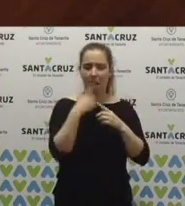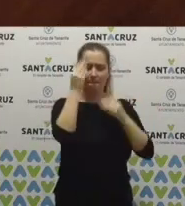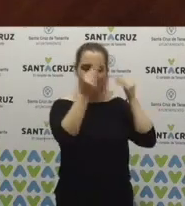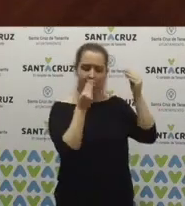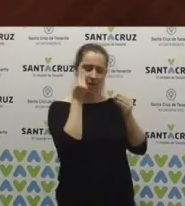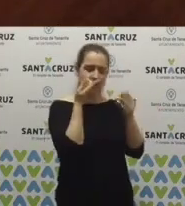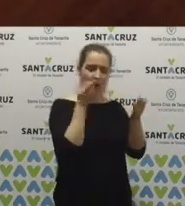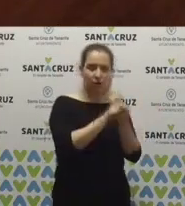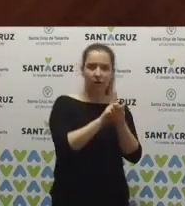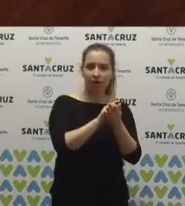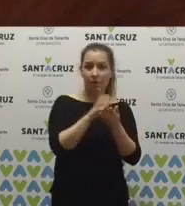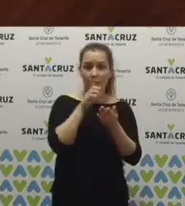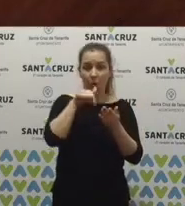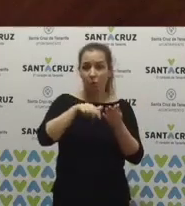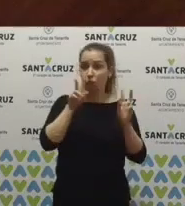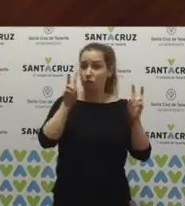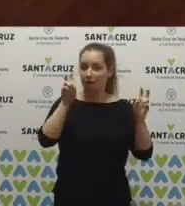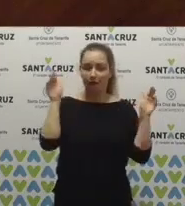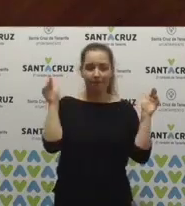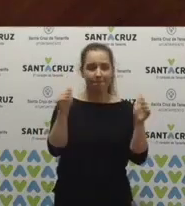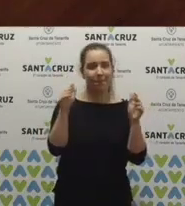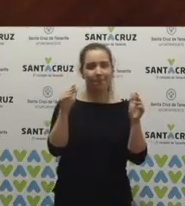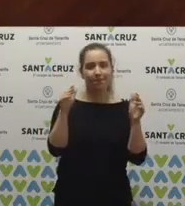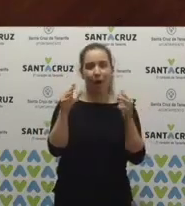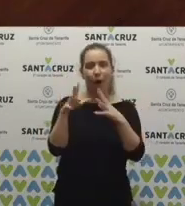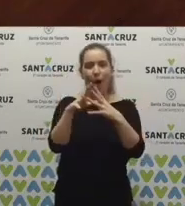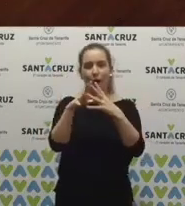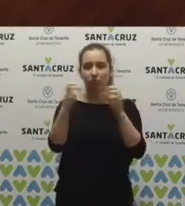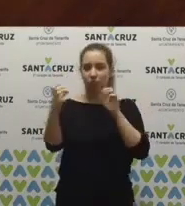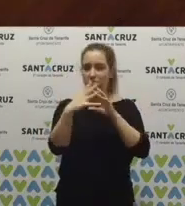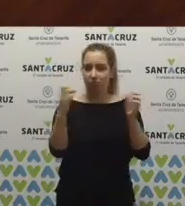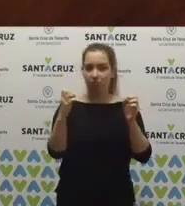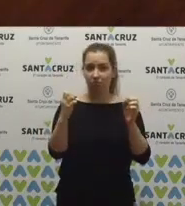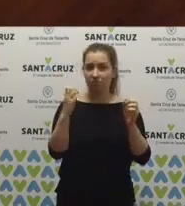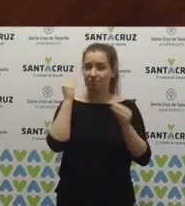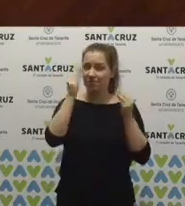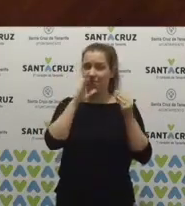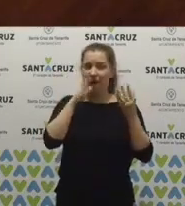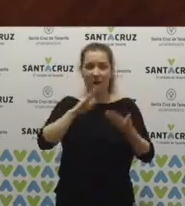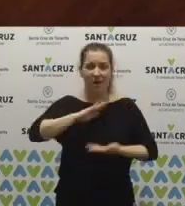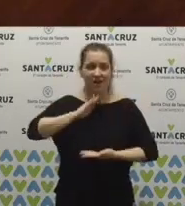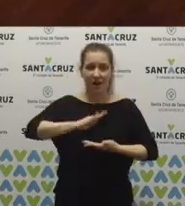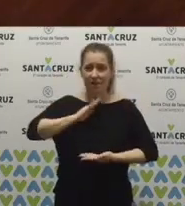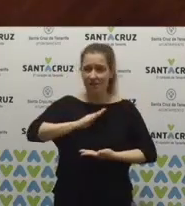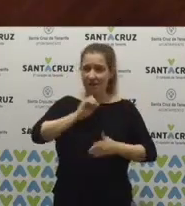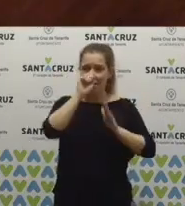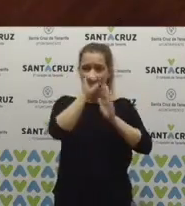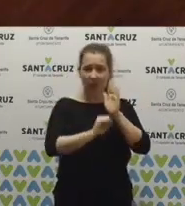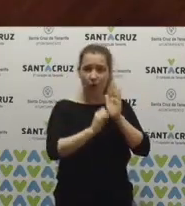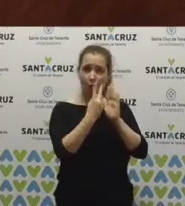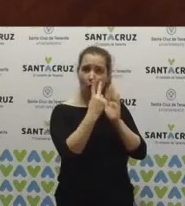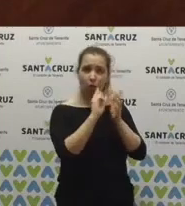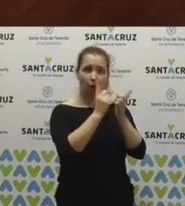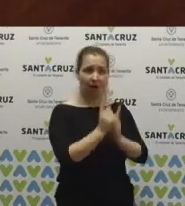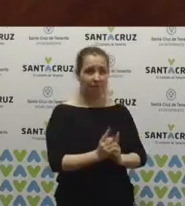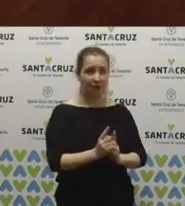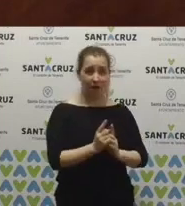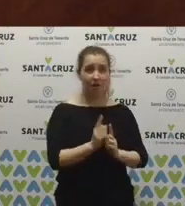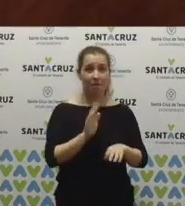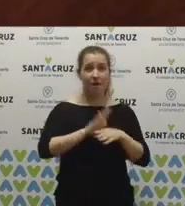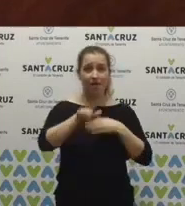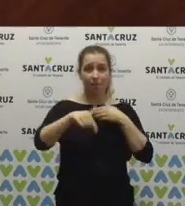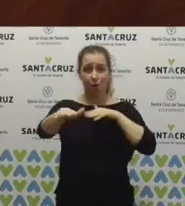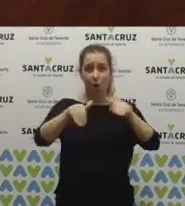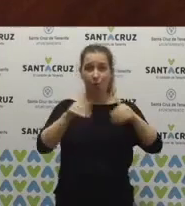esto es un trabajo de consenso yo no creo que ahora mismo tengamos la capacidad con cambiando los artículos poder convocar este órgano fíjense